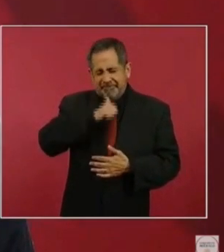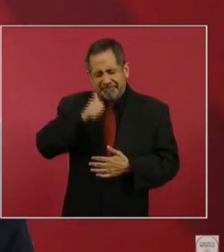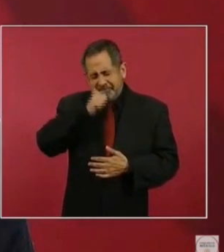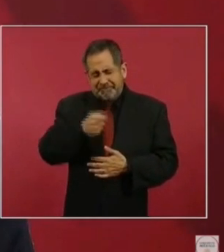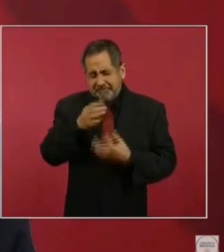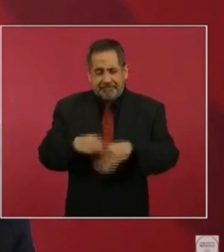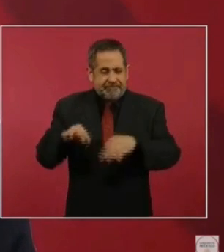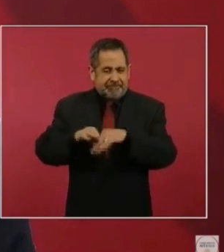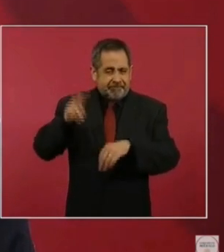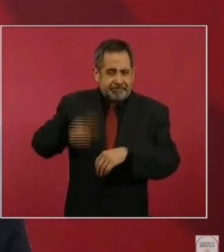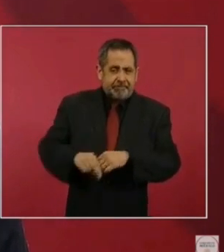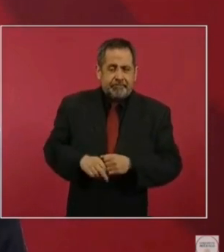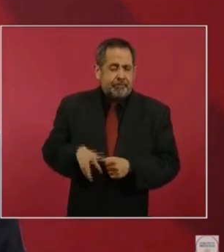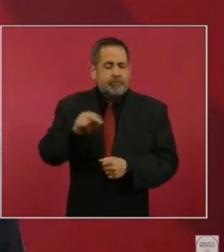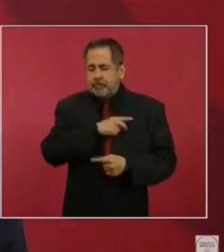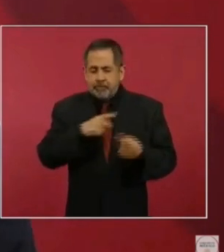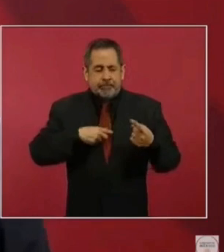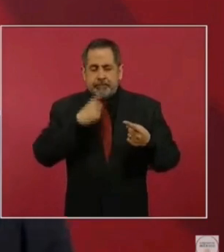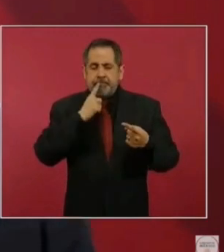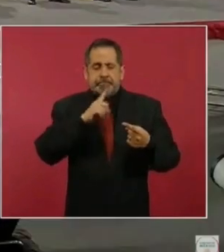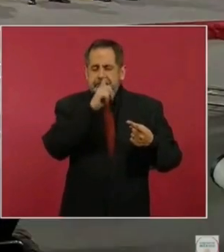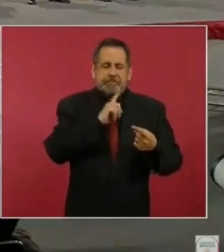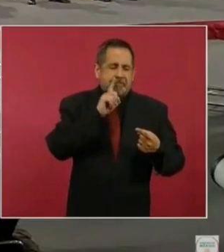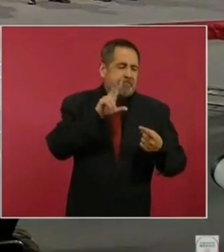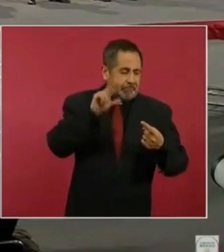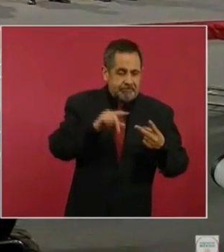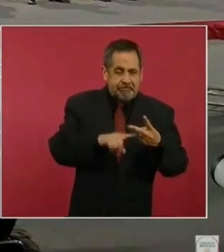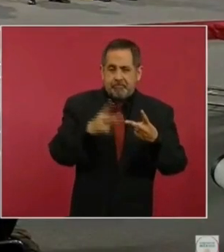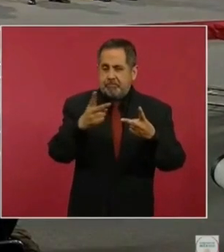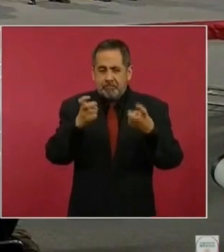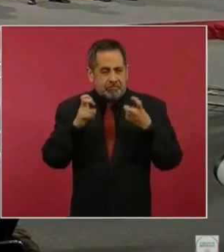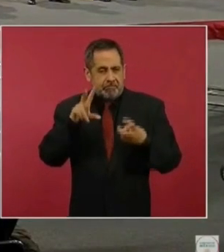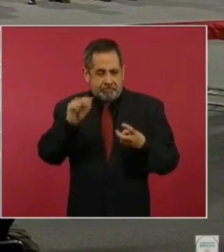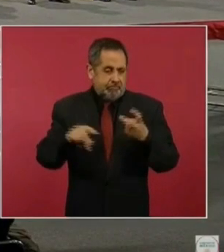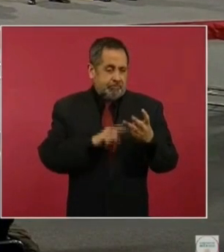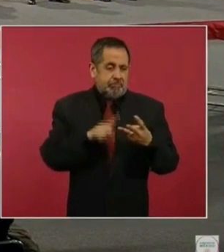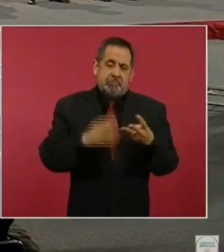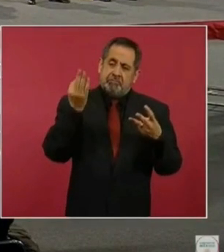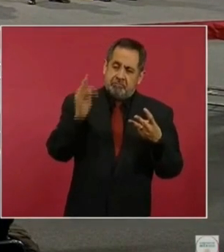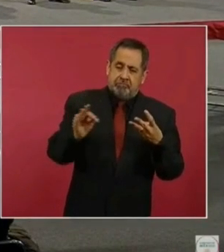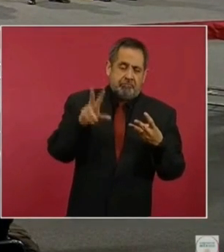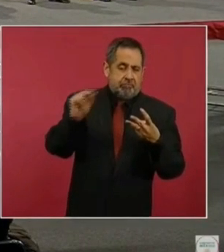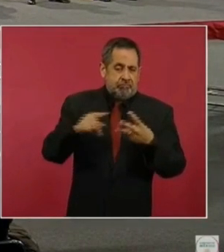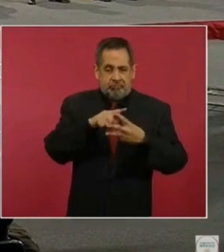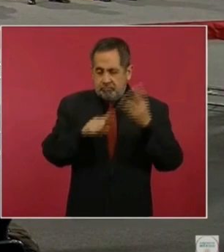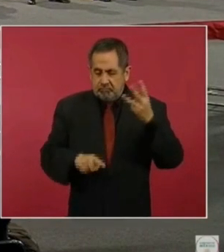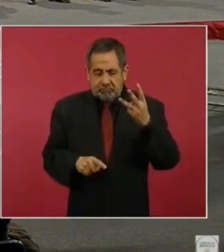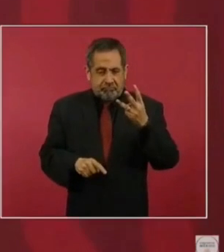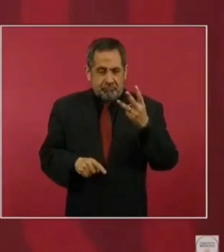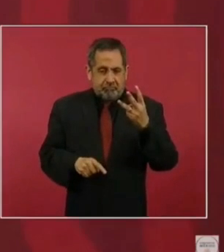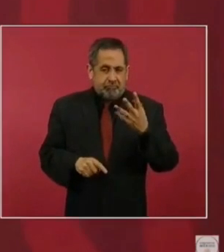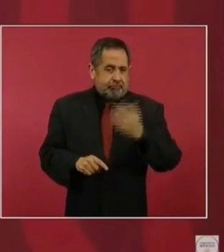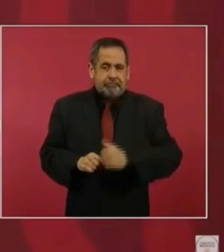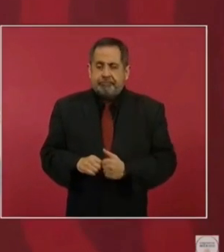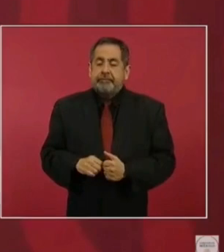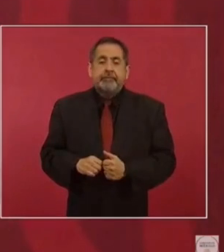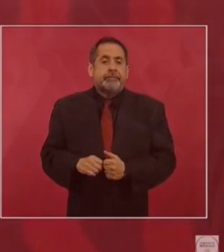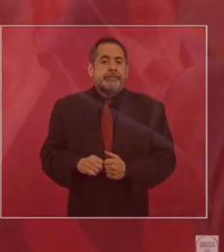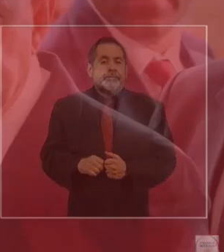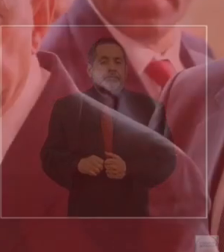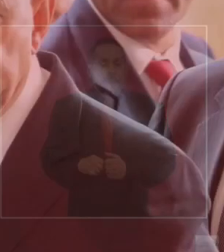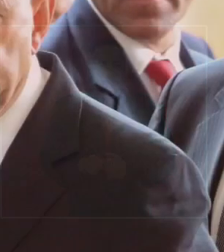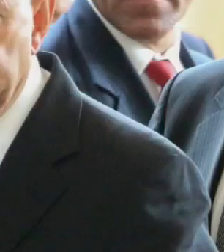personajes verdaderamente lamentables de nuestra política. Ha dicho el presidente que Juan Collado es el